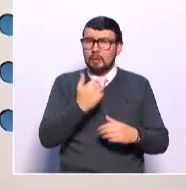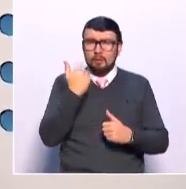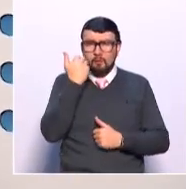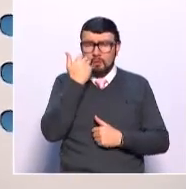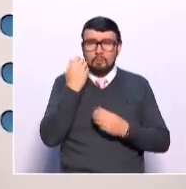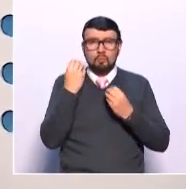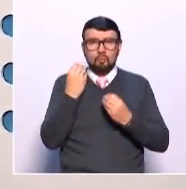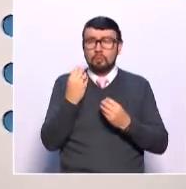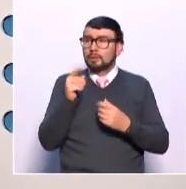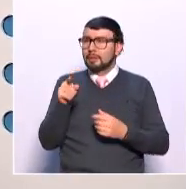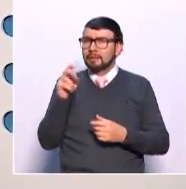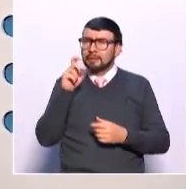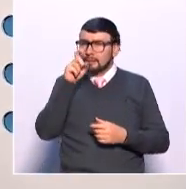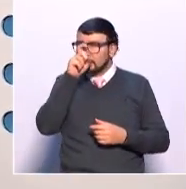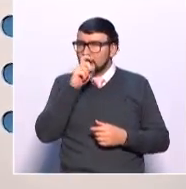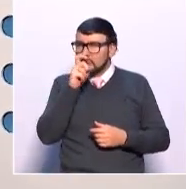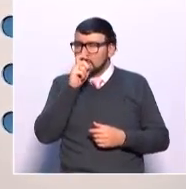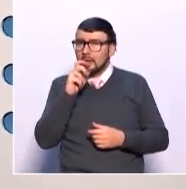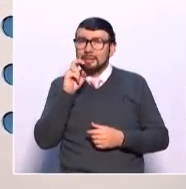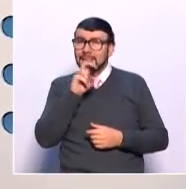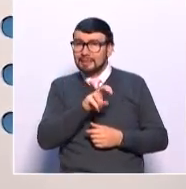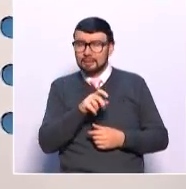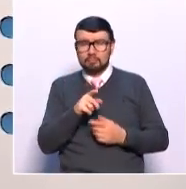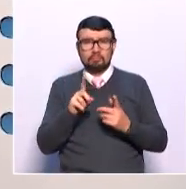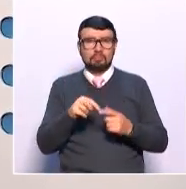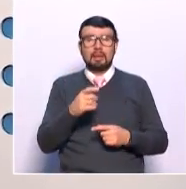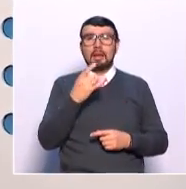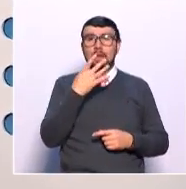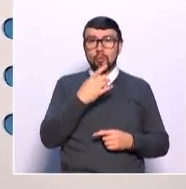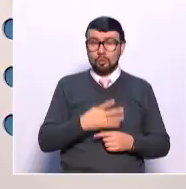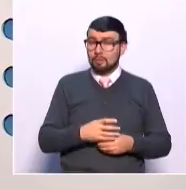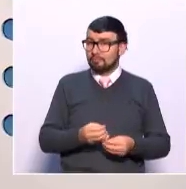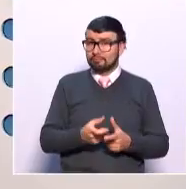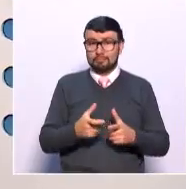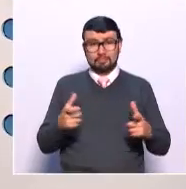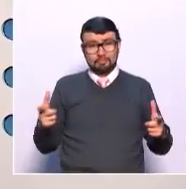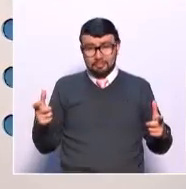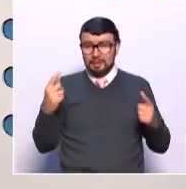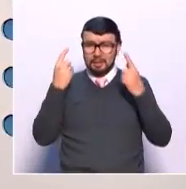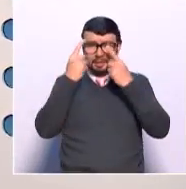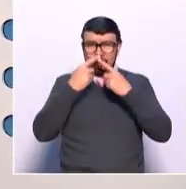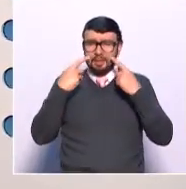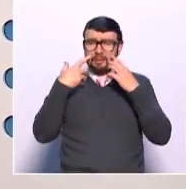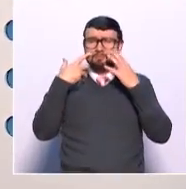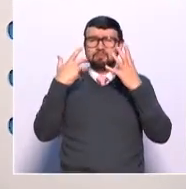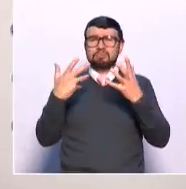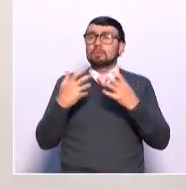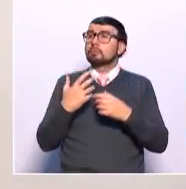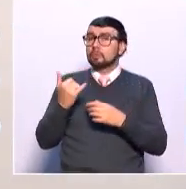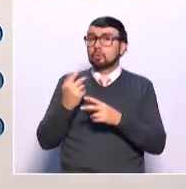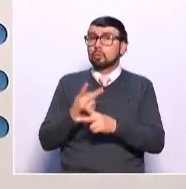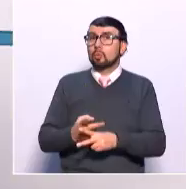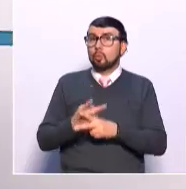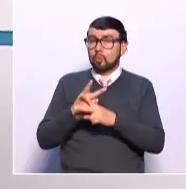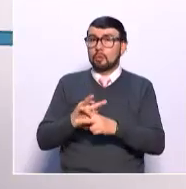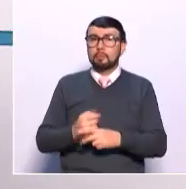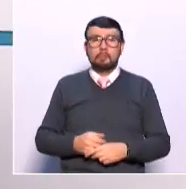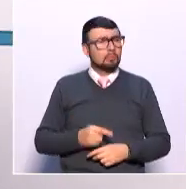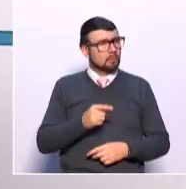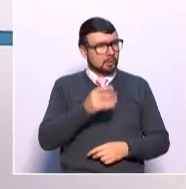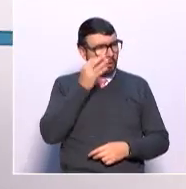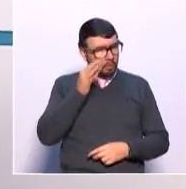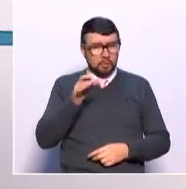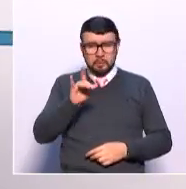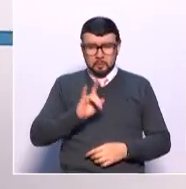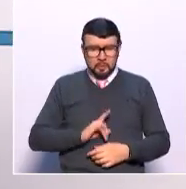depresión el cerdo ni que decir y el azúcar que hablábamos ahora entonces hay que tener cuidado con el signo si eso puede llevar ataques asmáticos